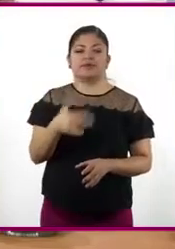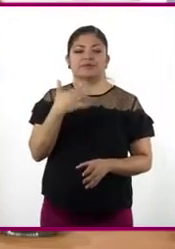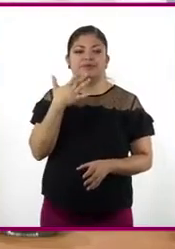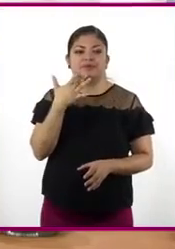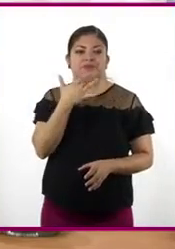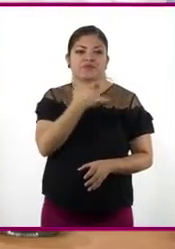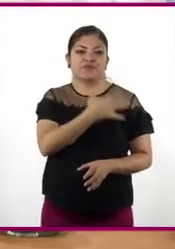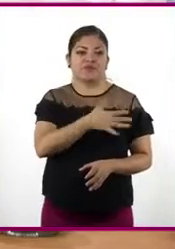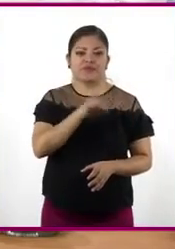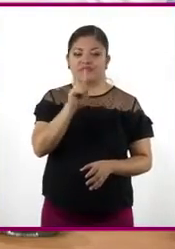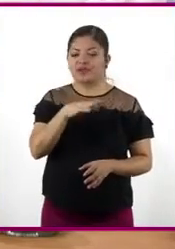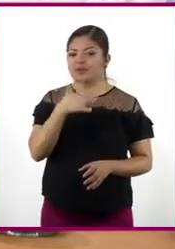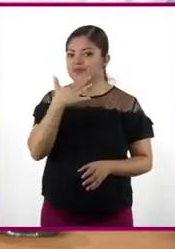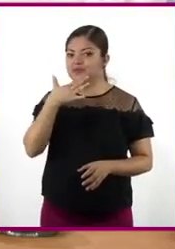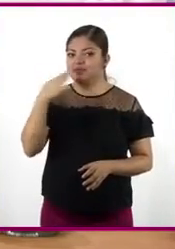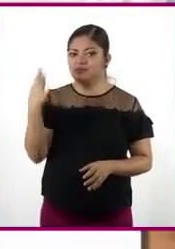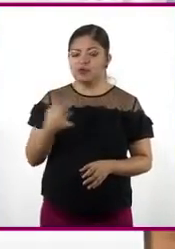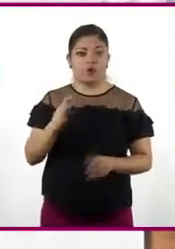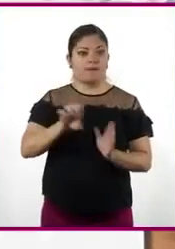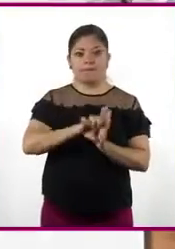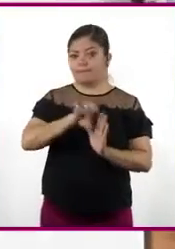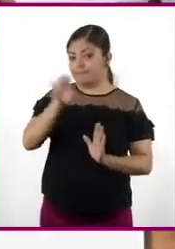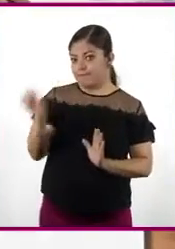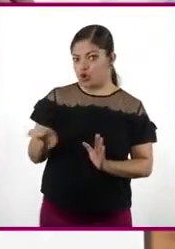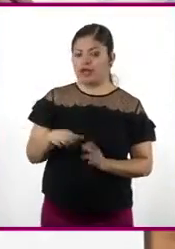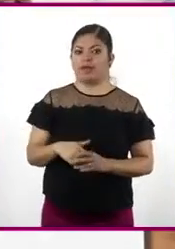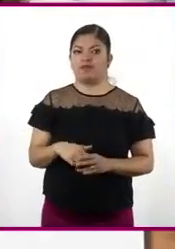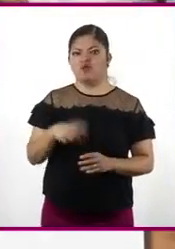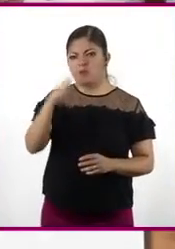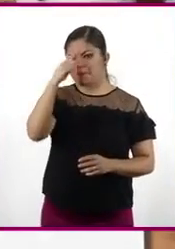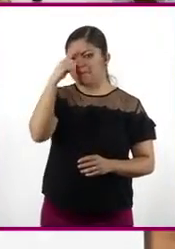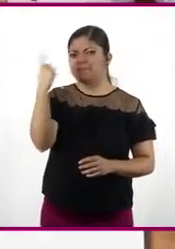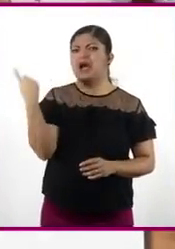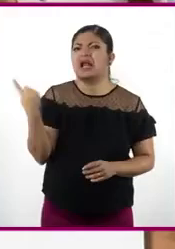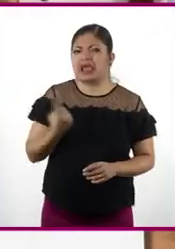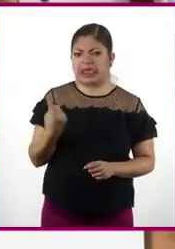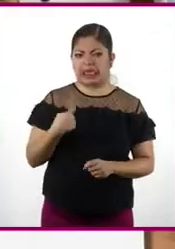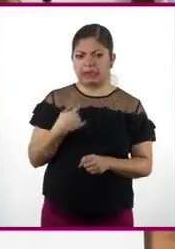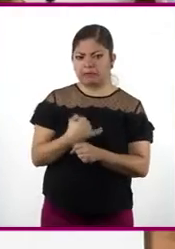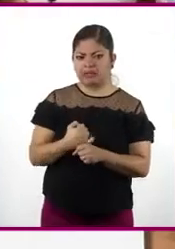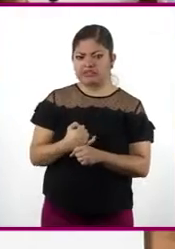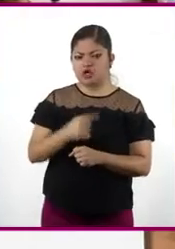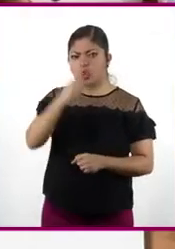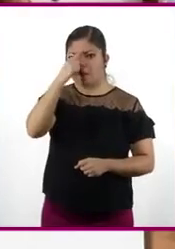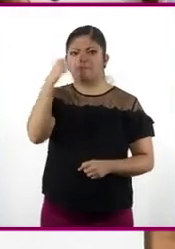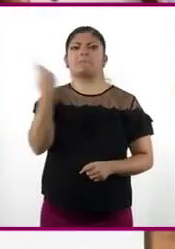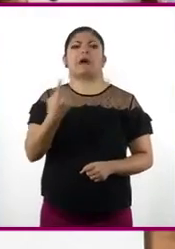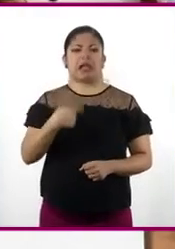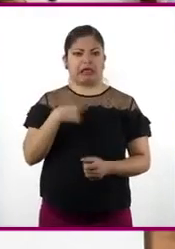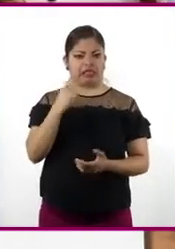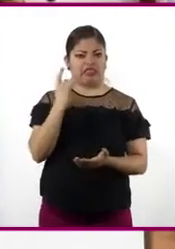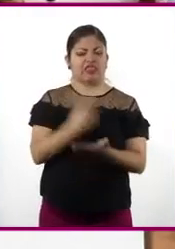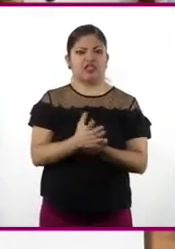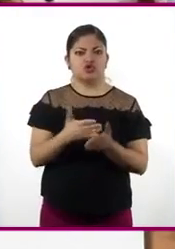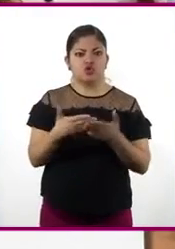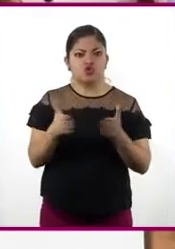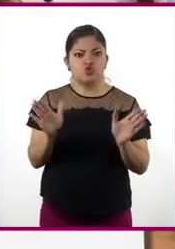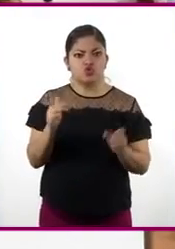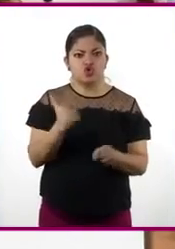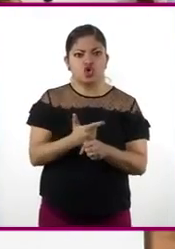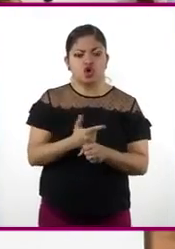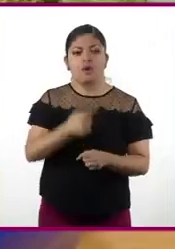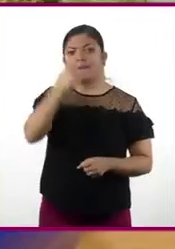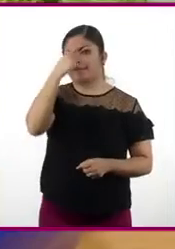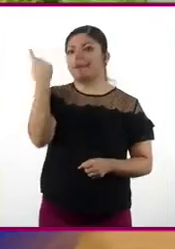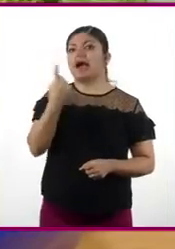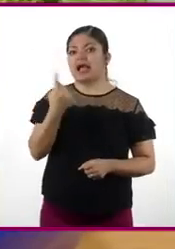es buenísimo! Por ejemplo, ¿para qué lo investigo? ¿Para qué lo descubrió? ¿Para qué lo